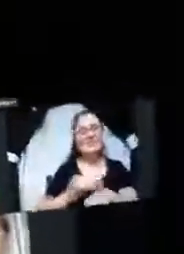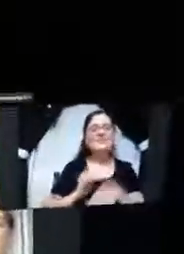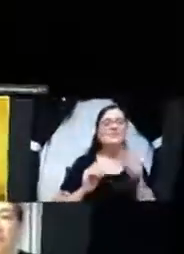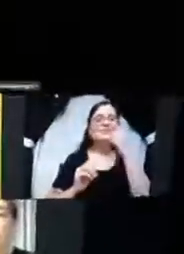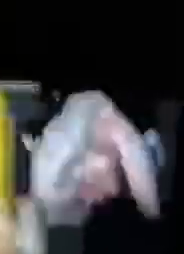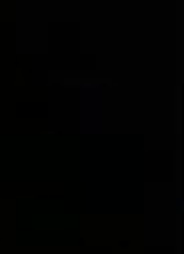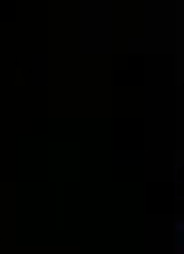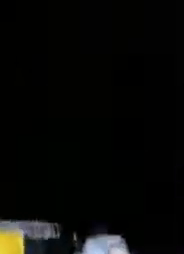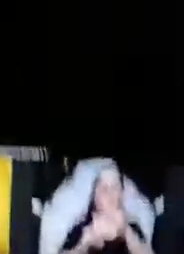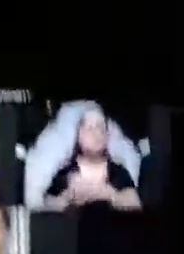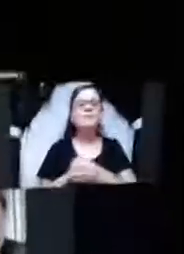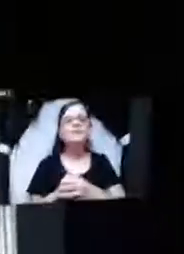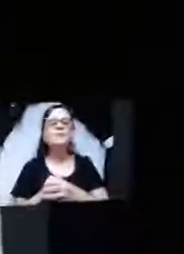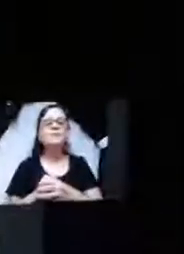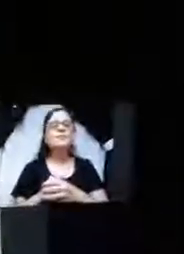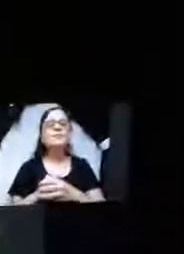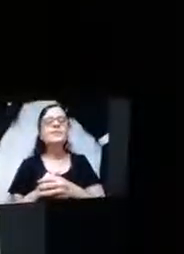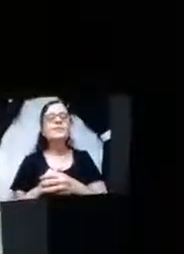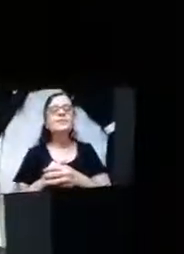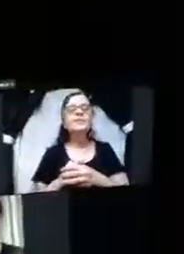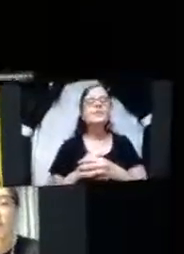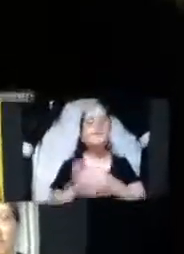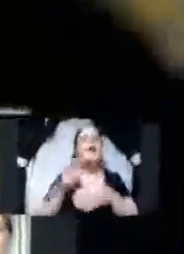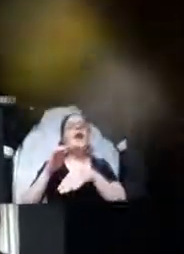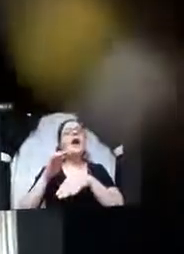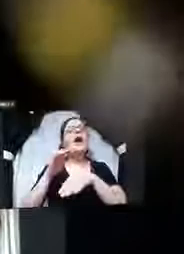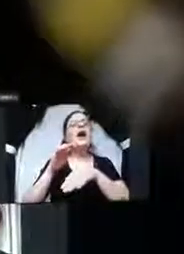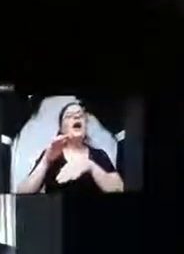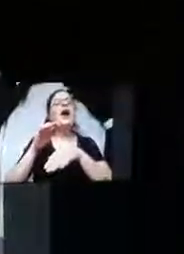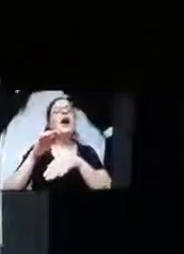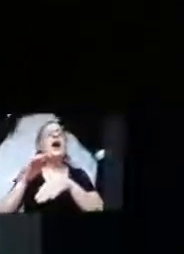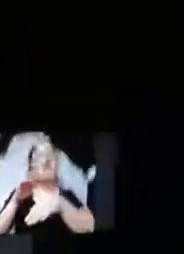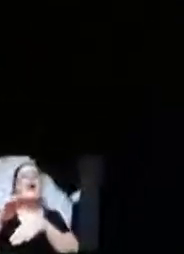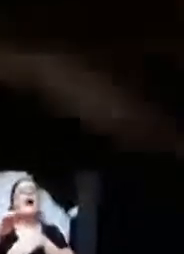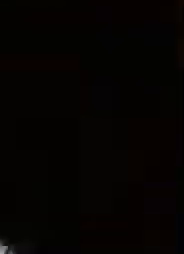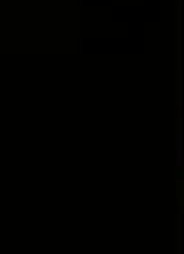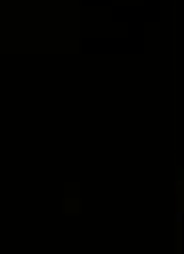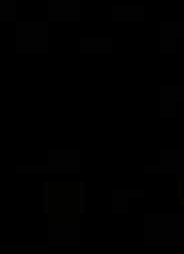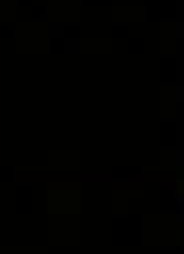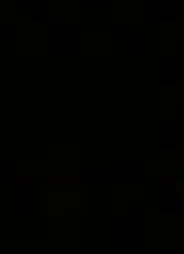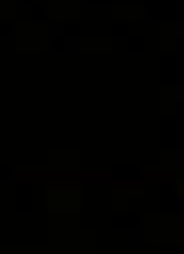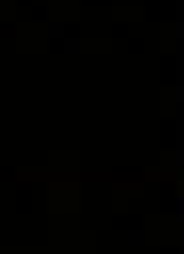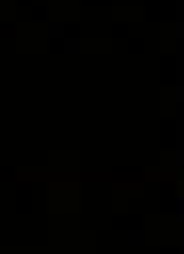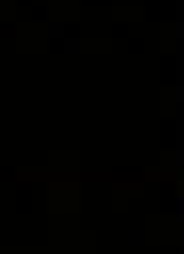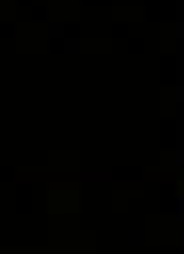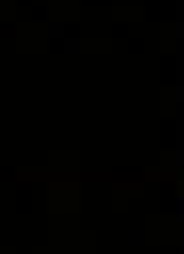de México. Con el aval de ellos, ¿sí?, hacemos la formación.